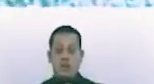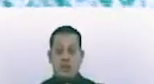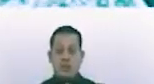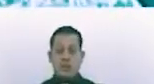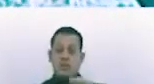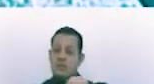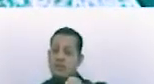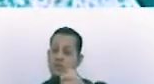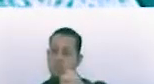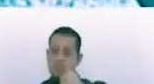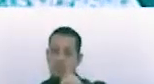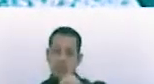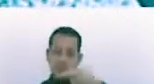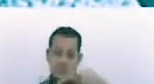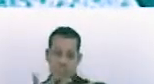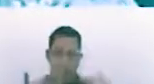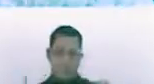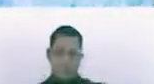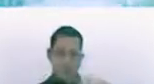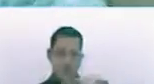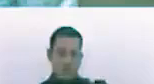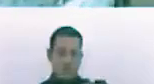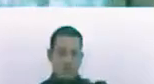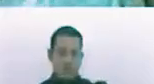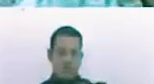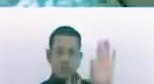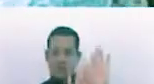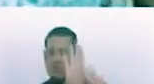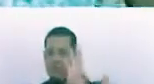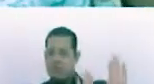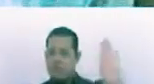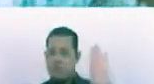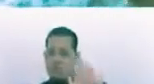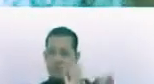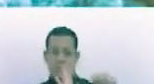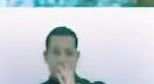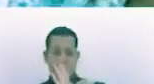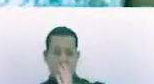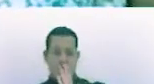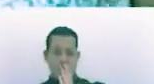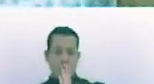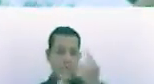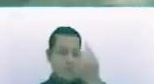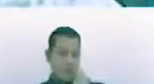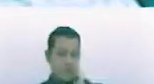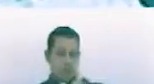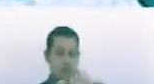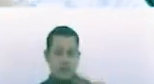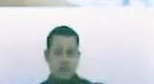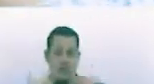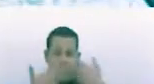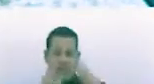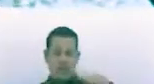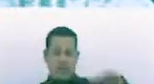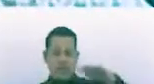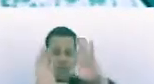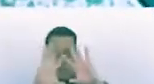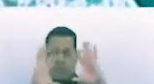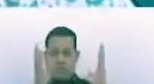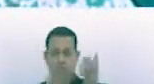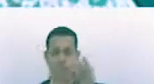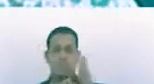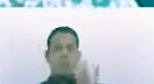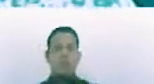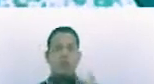que garantizarán el derecho al voto históricamente negado a la diáspora? Porque tuvieron la